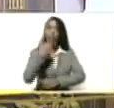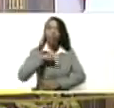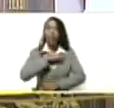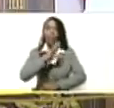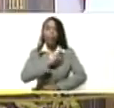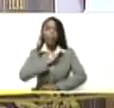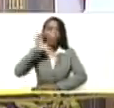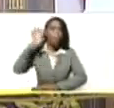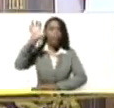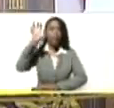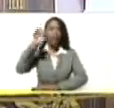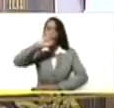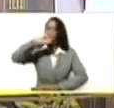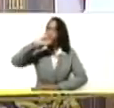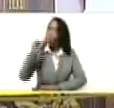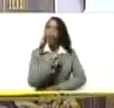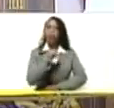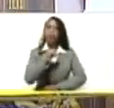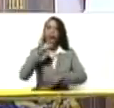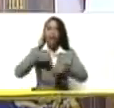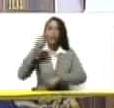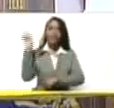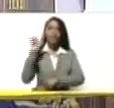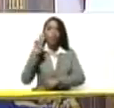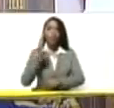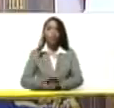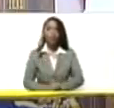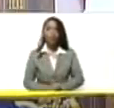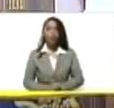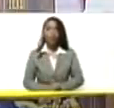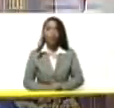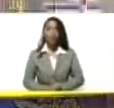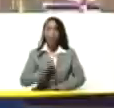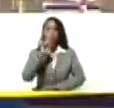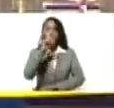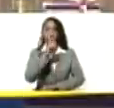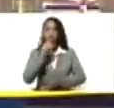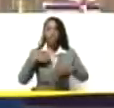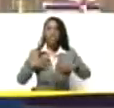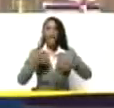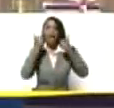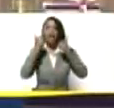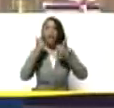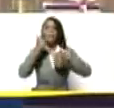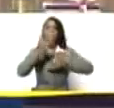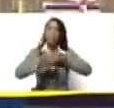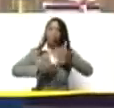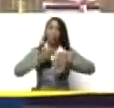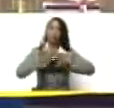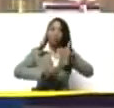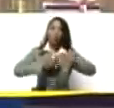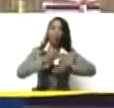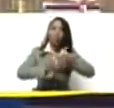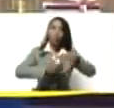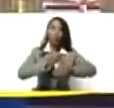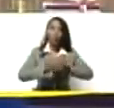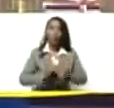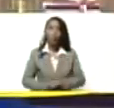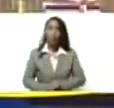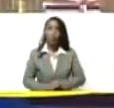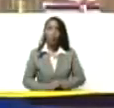amor por venezuela un año de rescate paulatino del